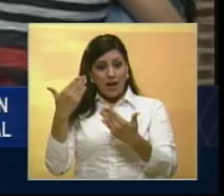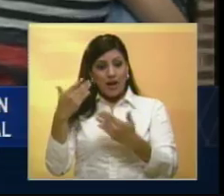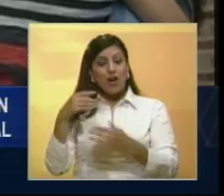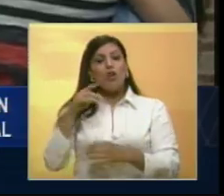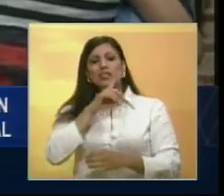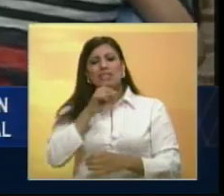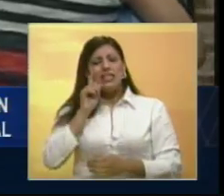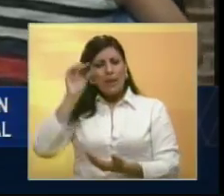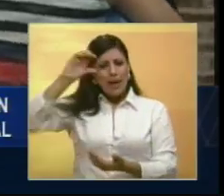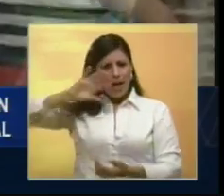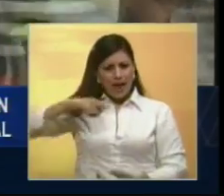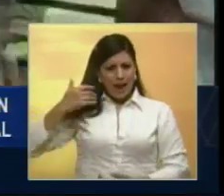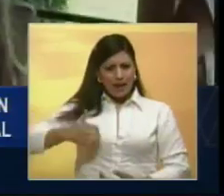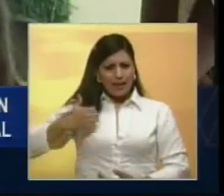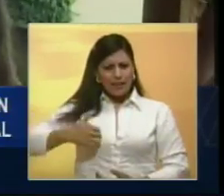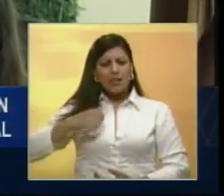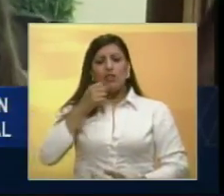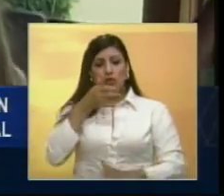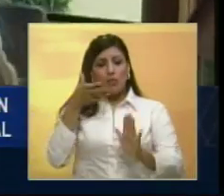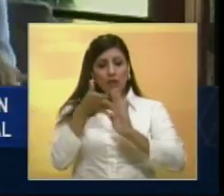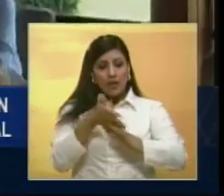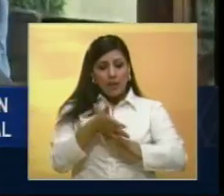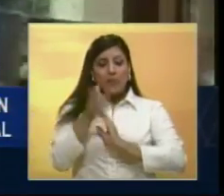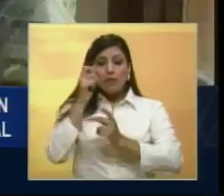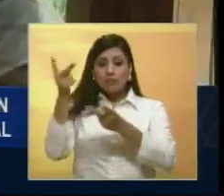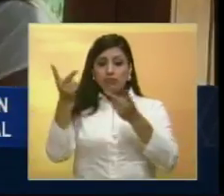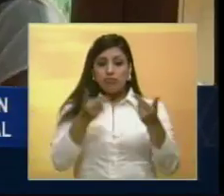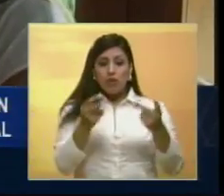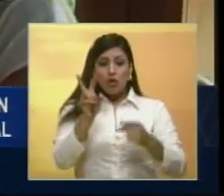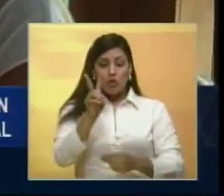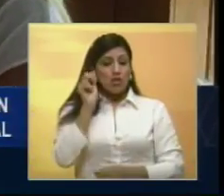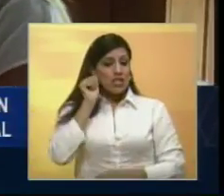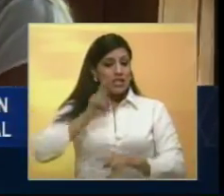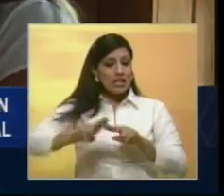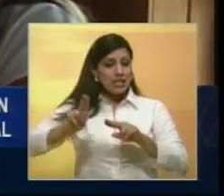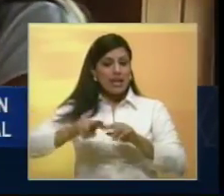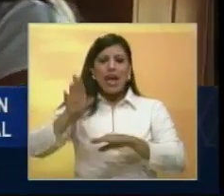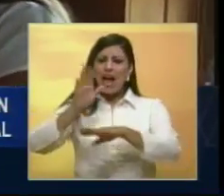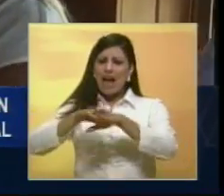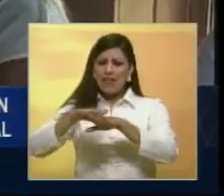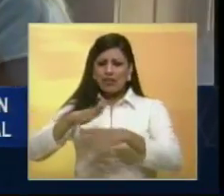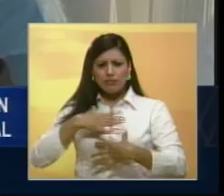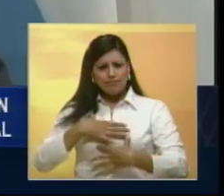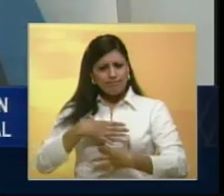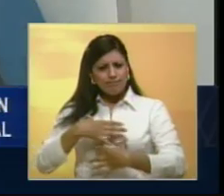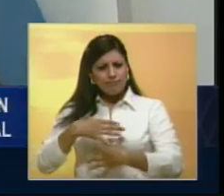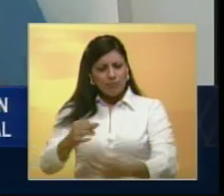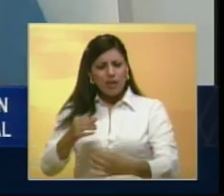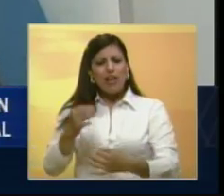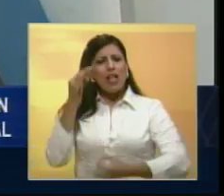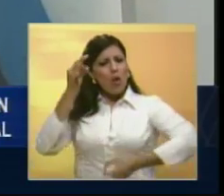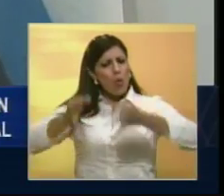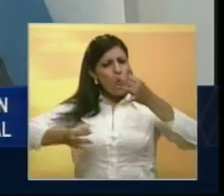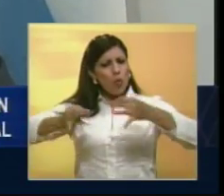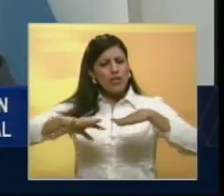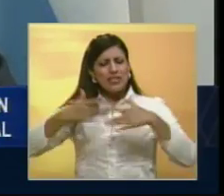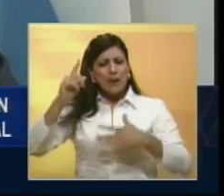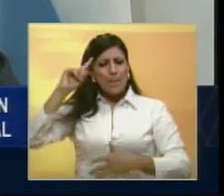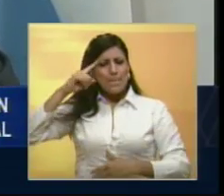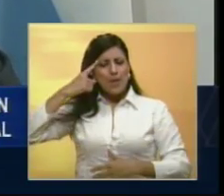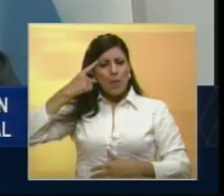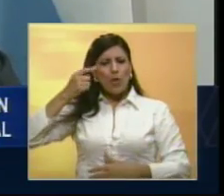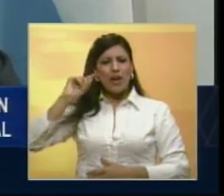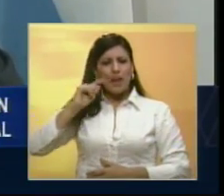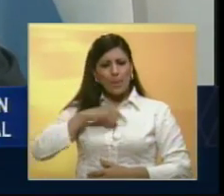de Malvinas, Argentina, Macri recibió a Lara y Cala Nisman y les manifestó su intención de hacer justicia con la memoria de